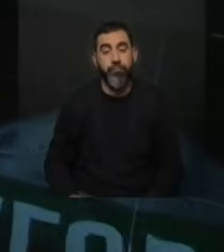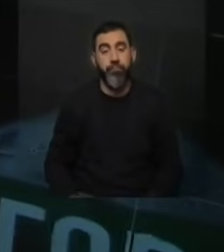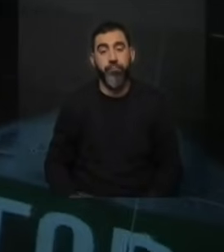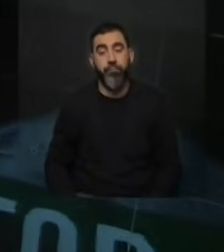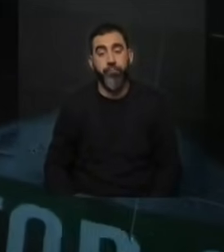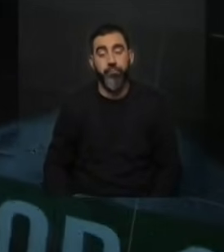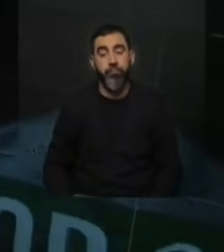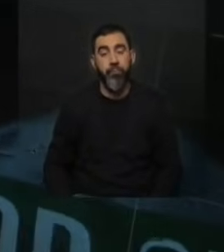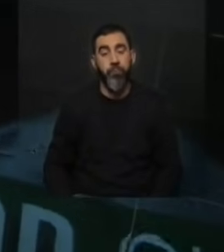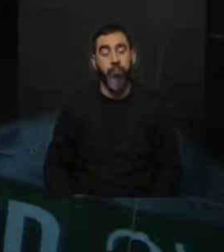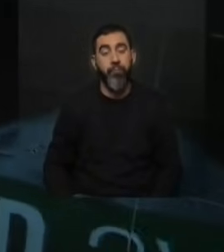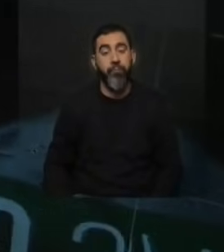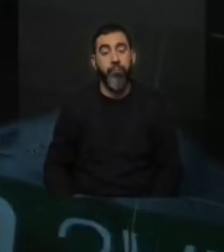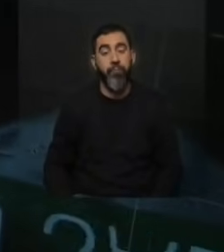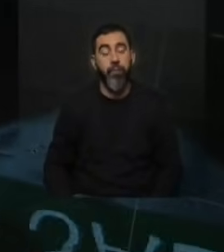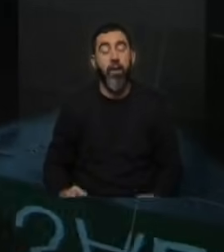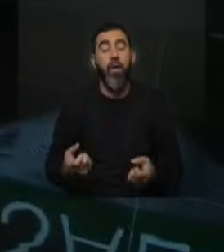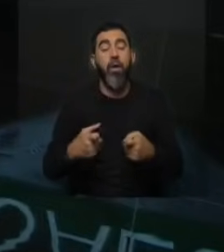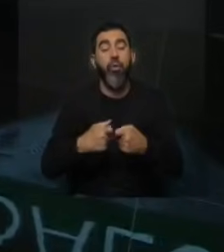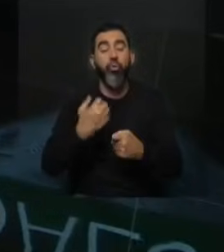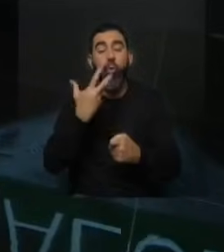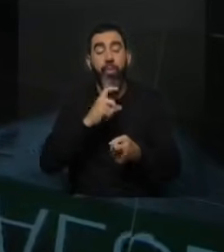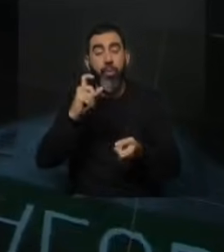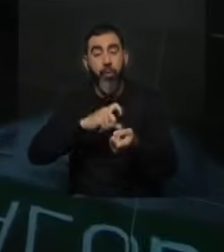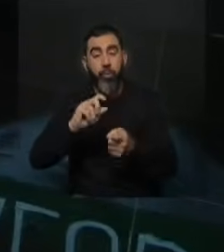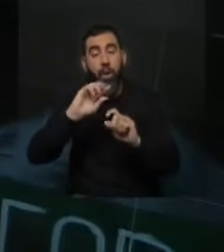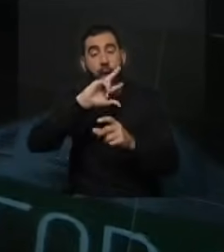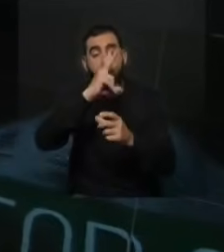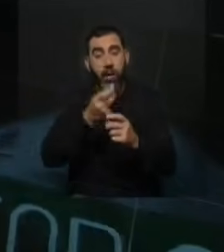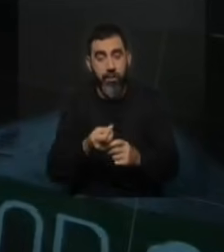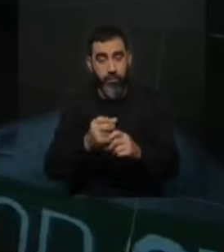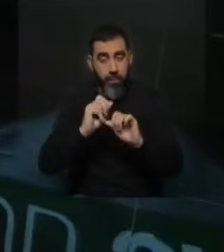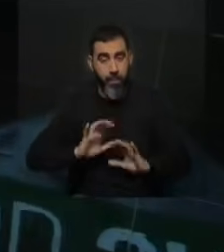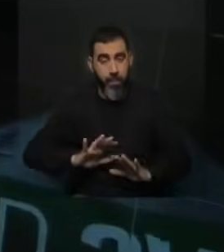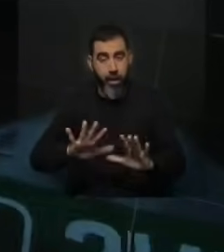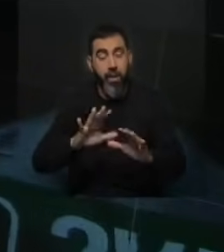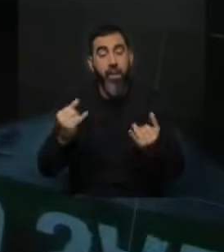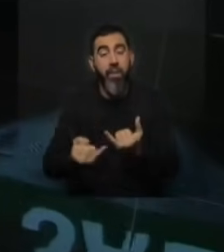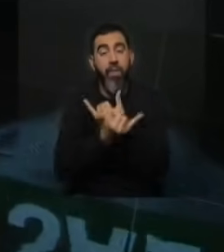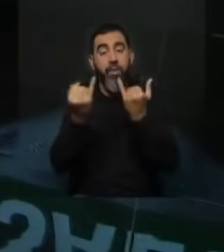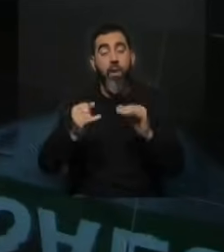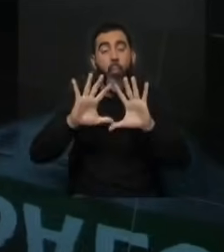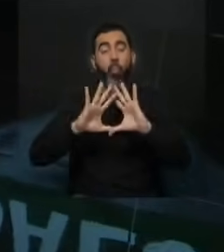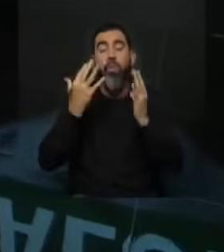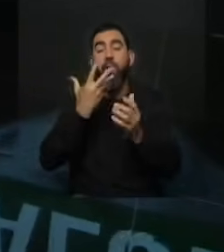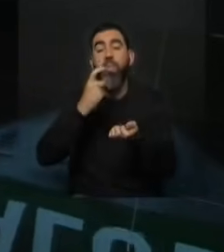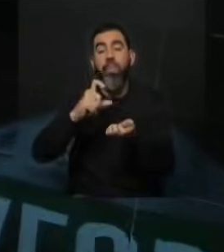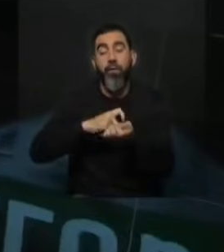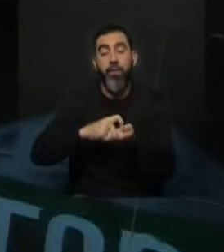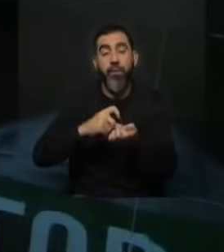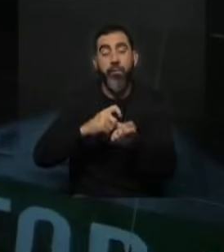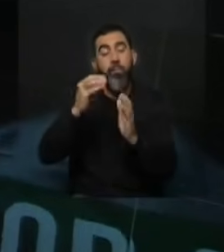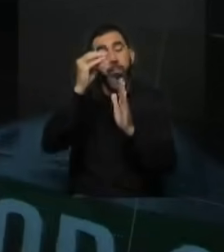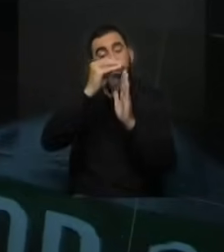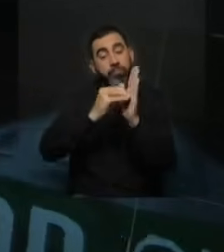conjunto con la asociación de diabéticos del Uruguay en el marco del día de la diabetes la organización planteó avanzar en un registro